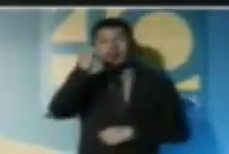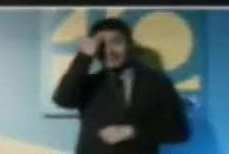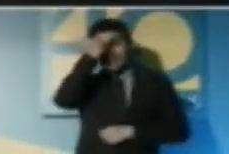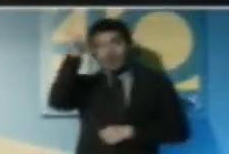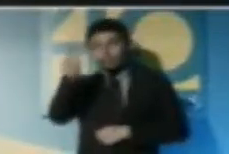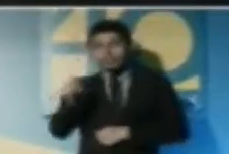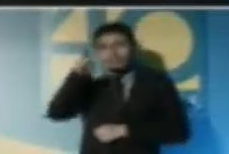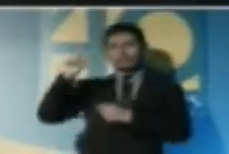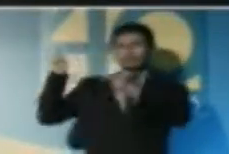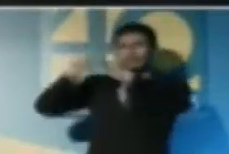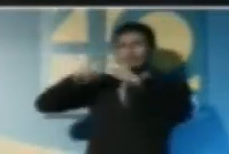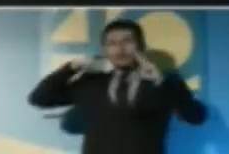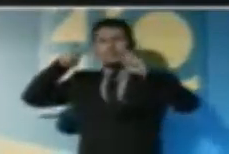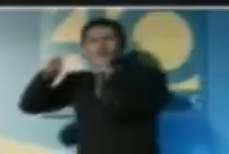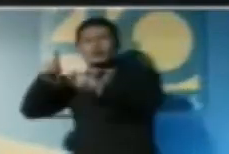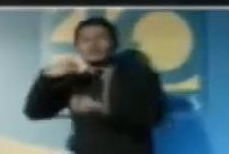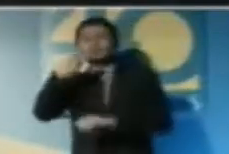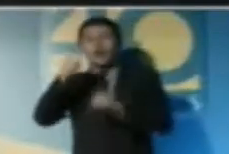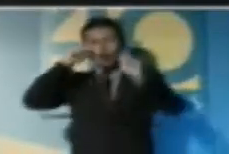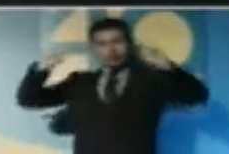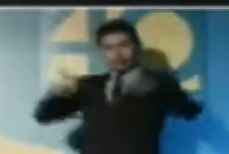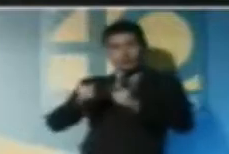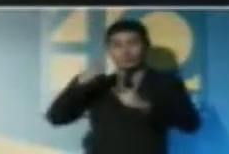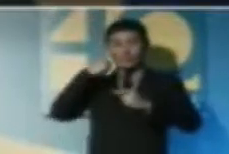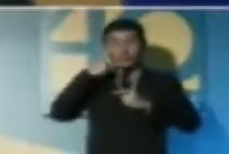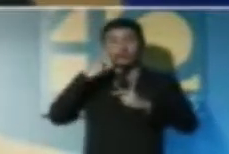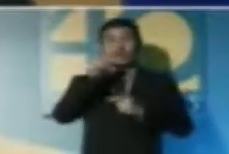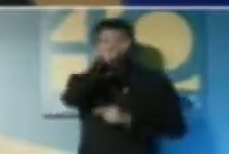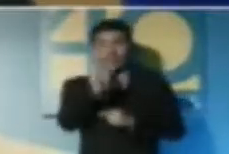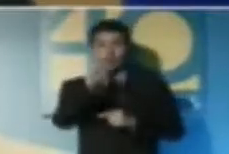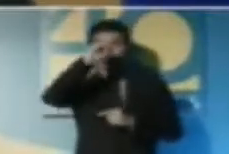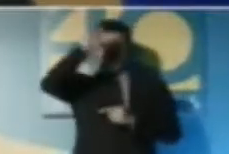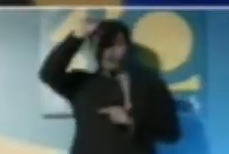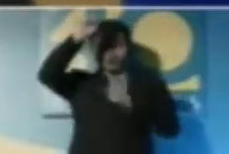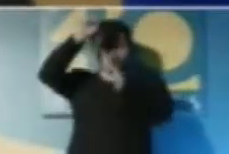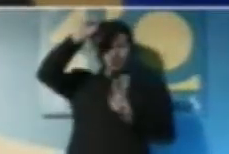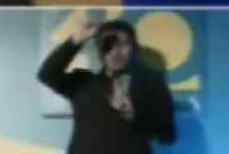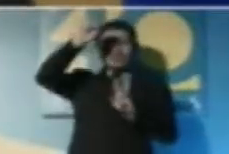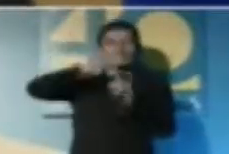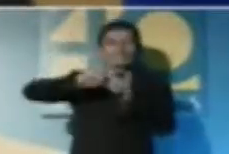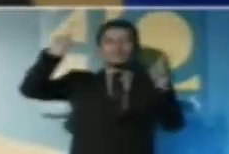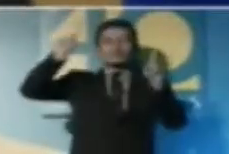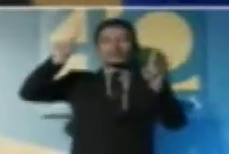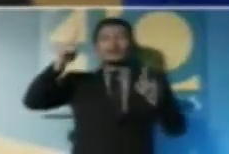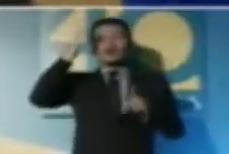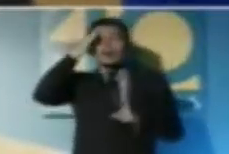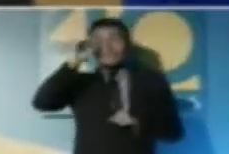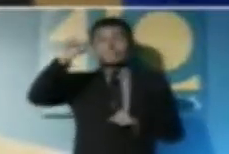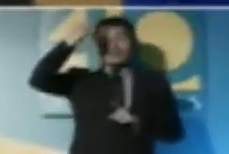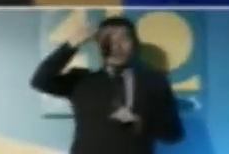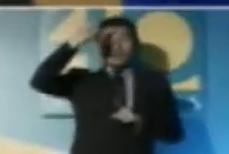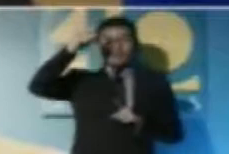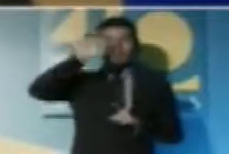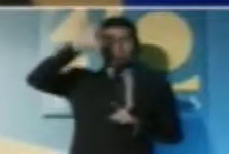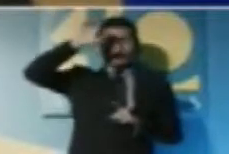y concluye que la diferencia en el desarrollo entre el norte y el sur de este país radica en que el primero posee un capital social